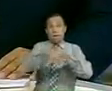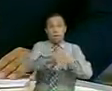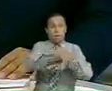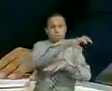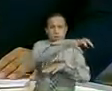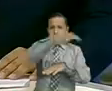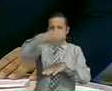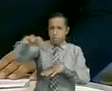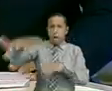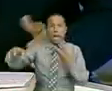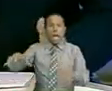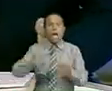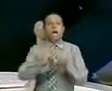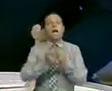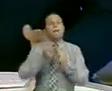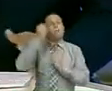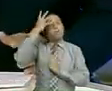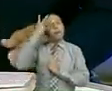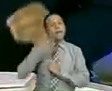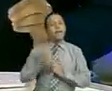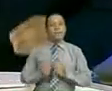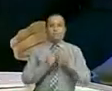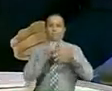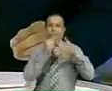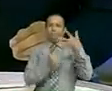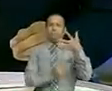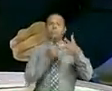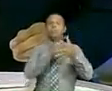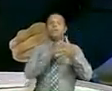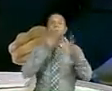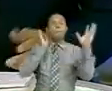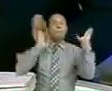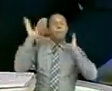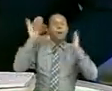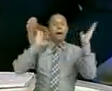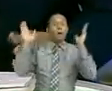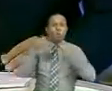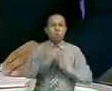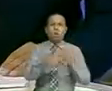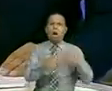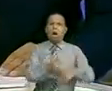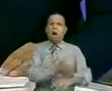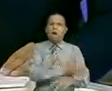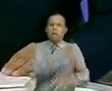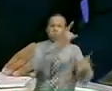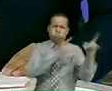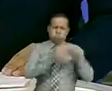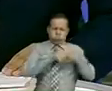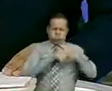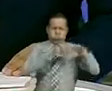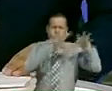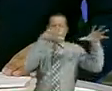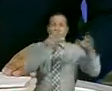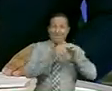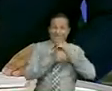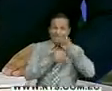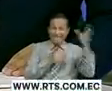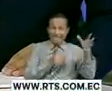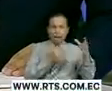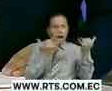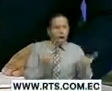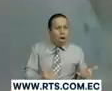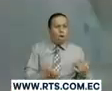color amarillo. La capital, Babahoyo, la ciudad que más casos de COVID-19 ha reportado, vivió una agitada jornada.